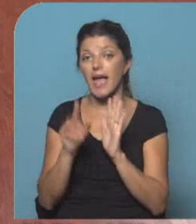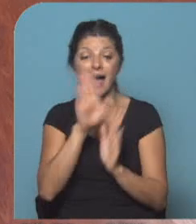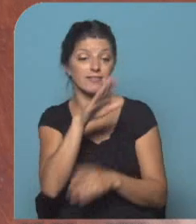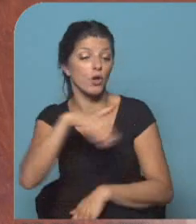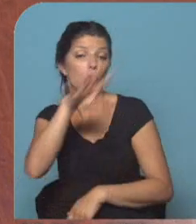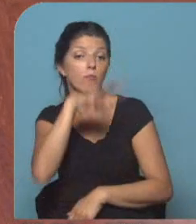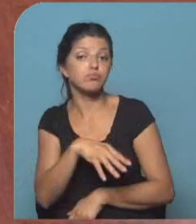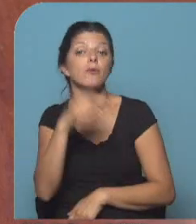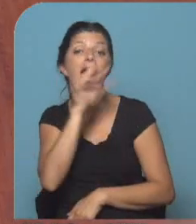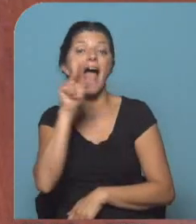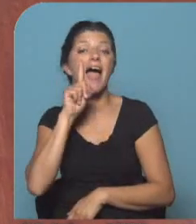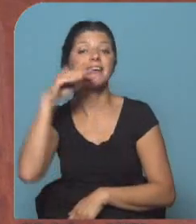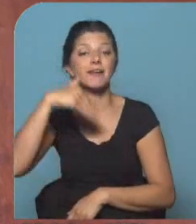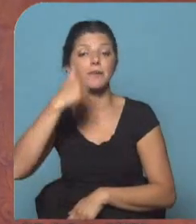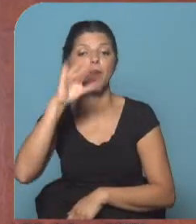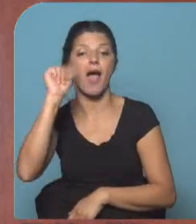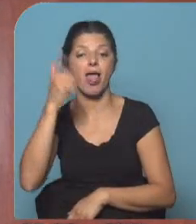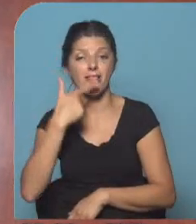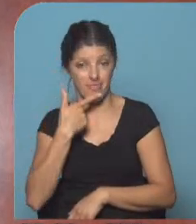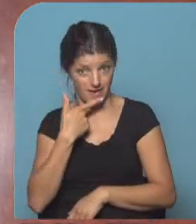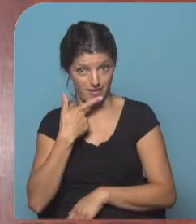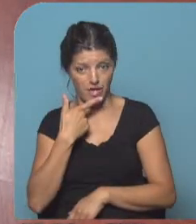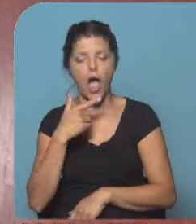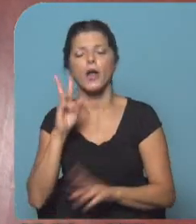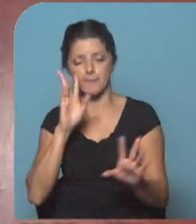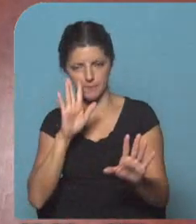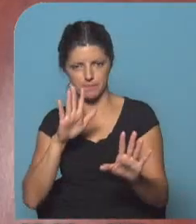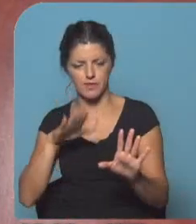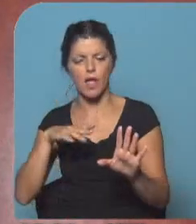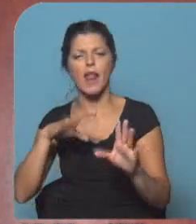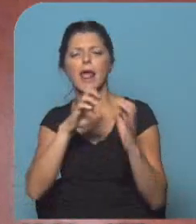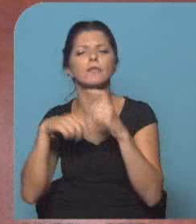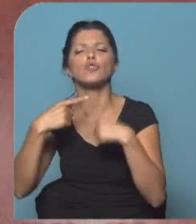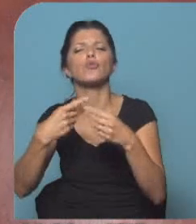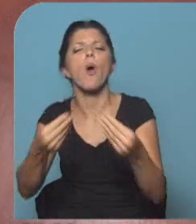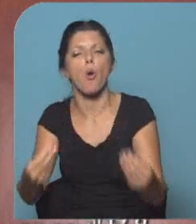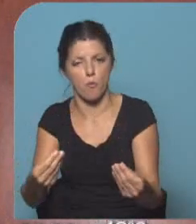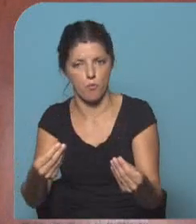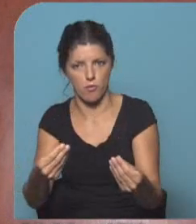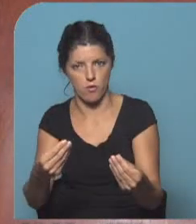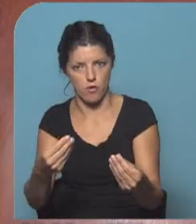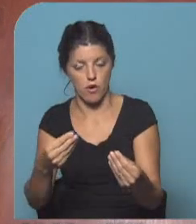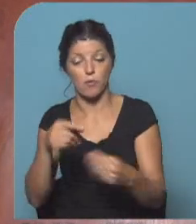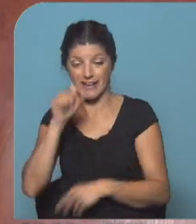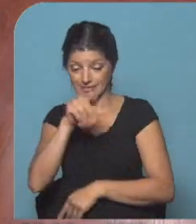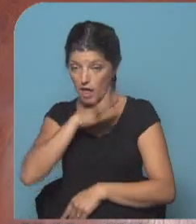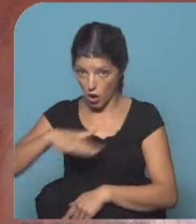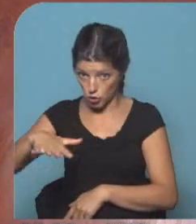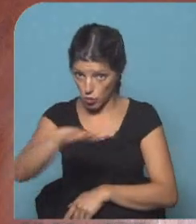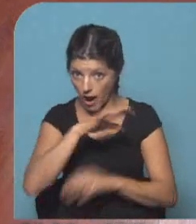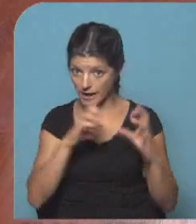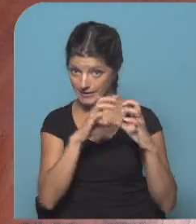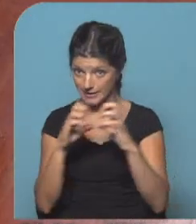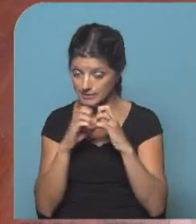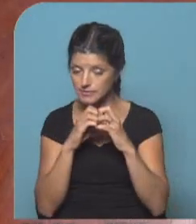candidata de Ciudadanos. Ahora está por verse cómo sigue esta crisis para Podemos, porque es una crisis no solamente local. Esto, para